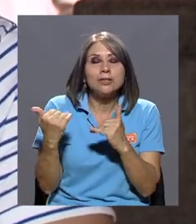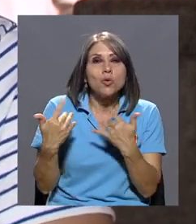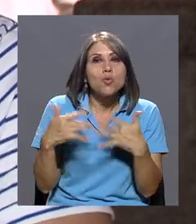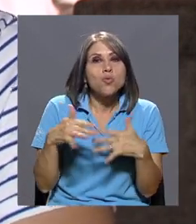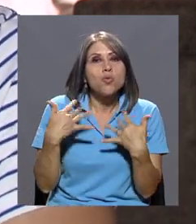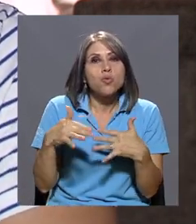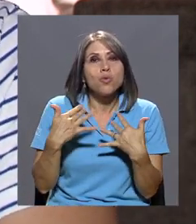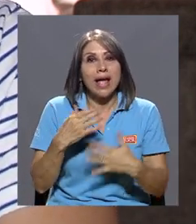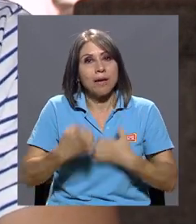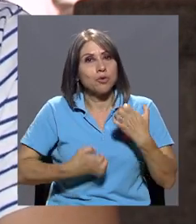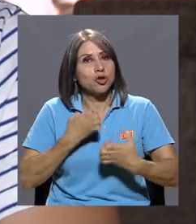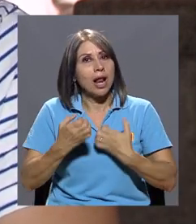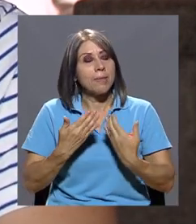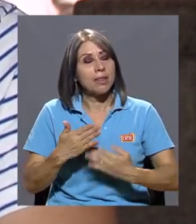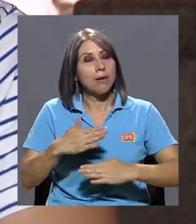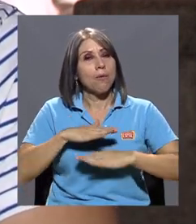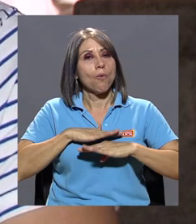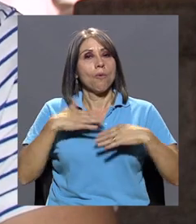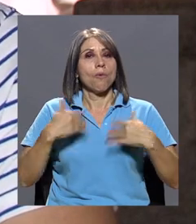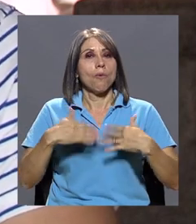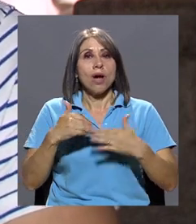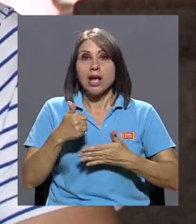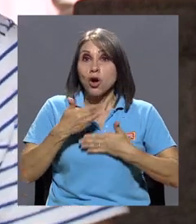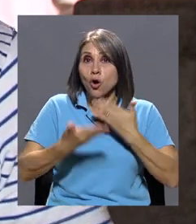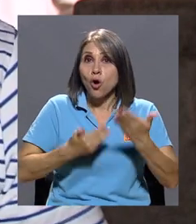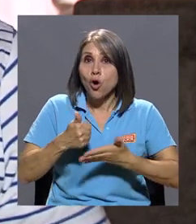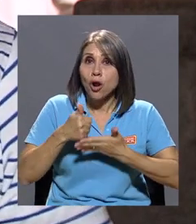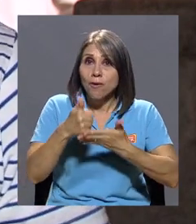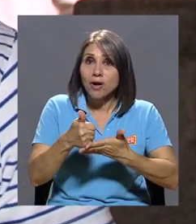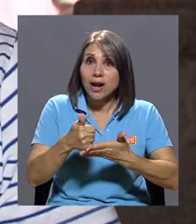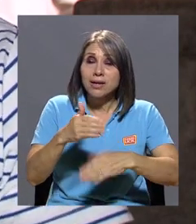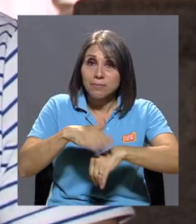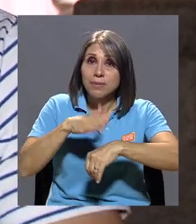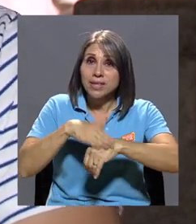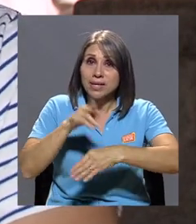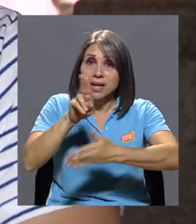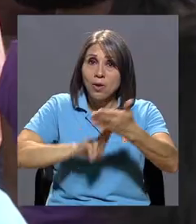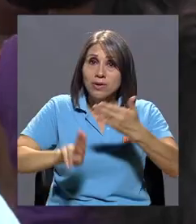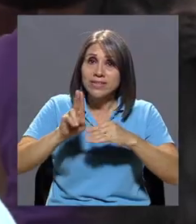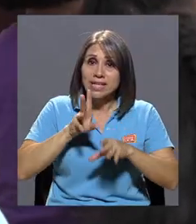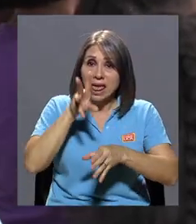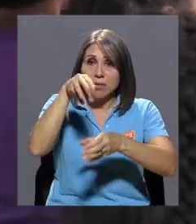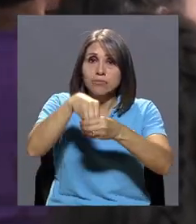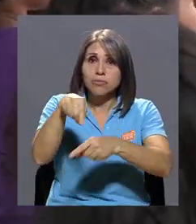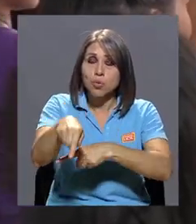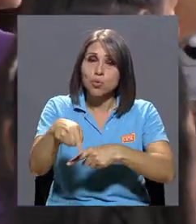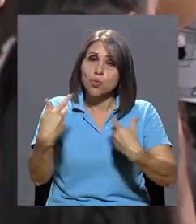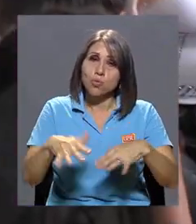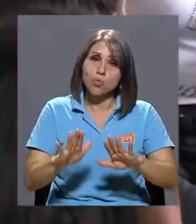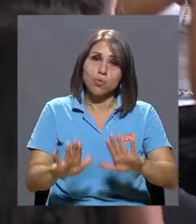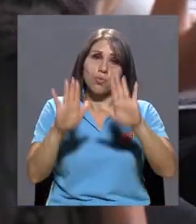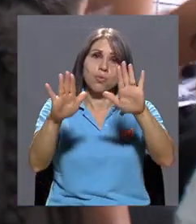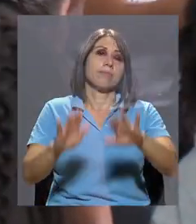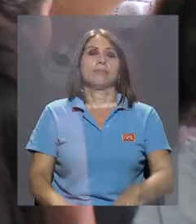parte emocional, colaborar de esta manera y permitir que la universidad esté en estos espacios es fenomenal.